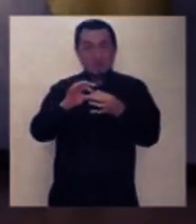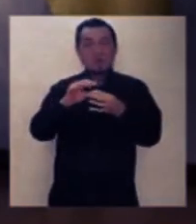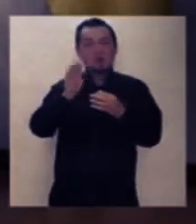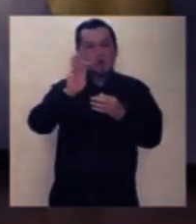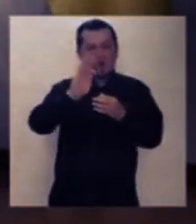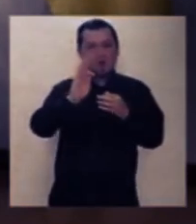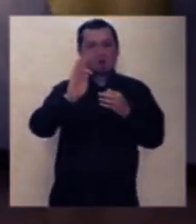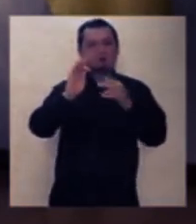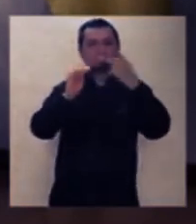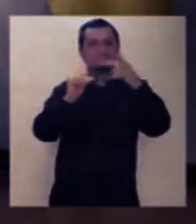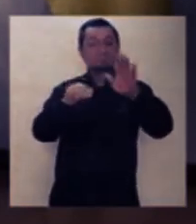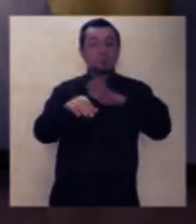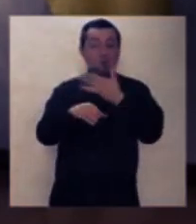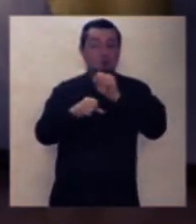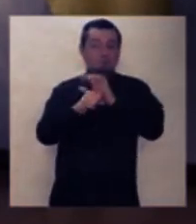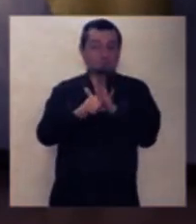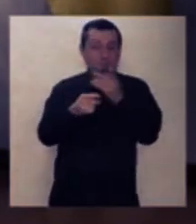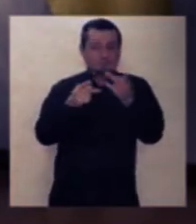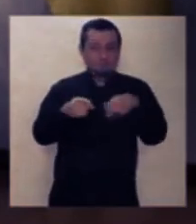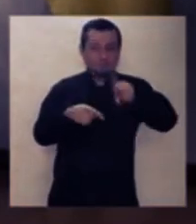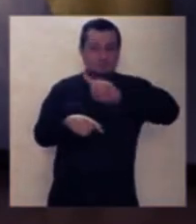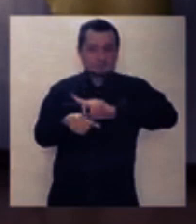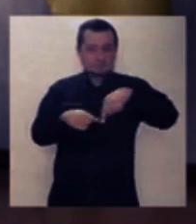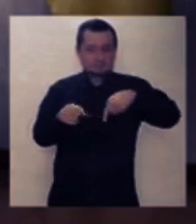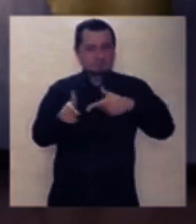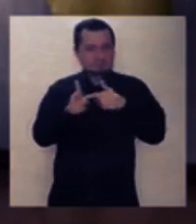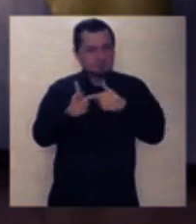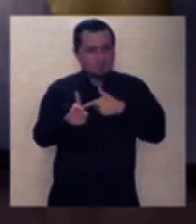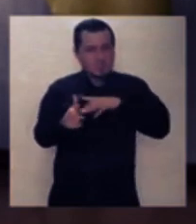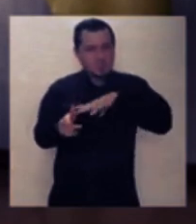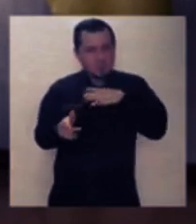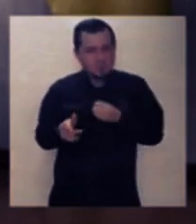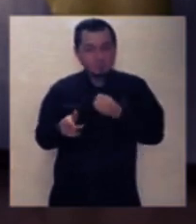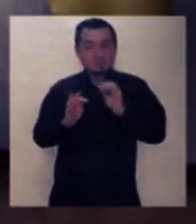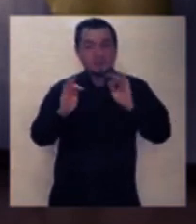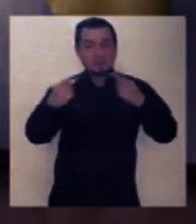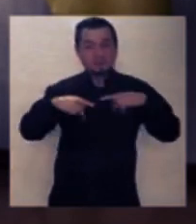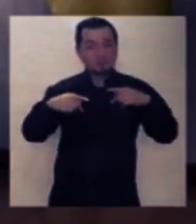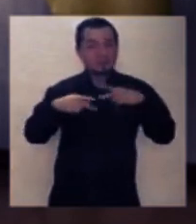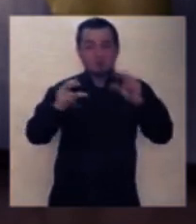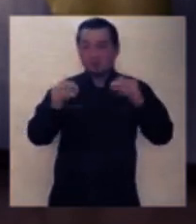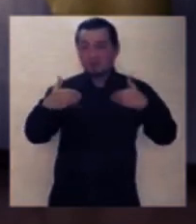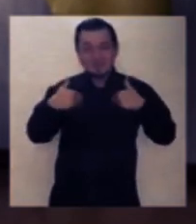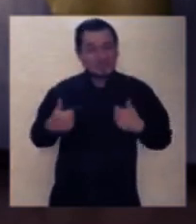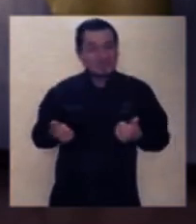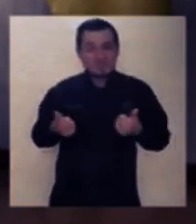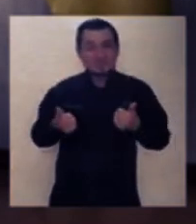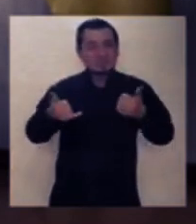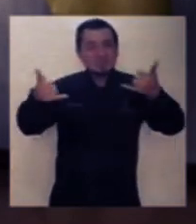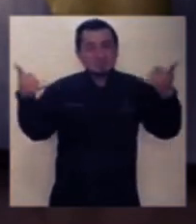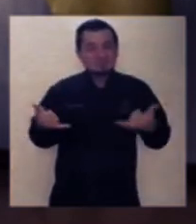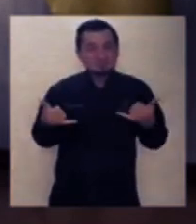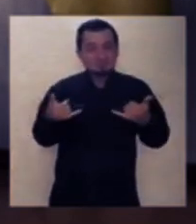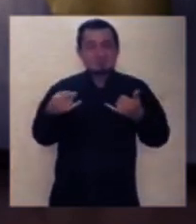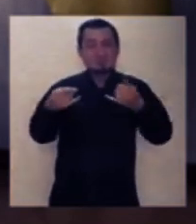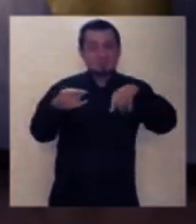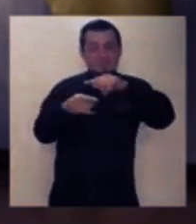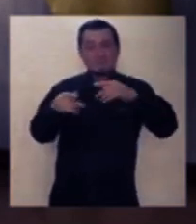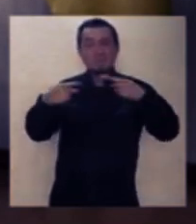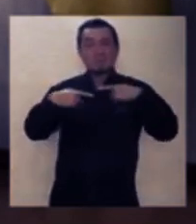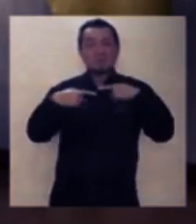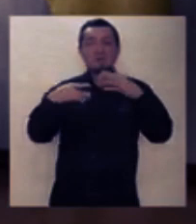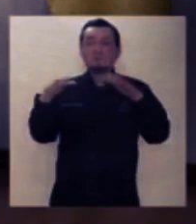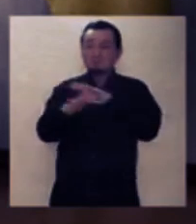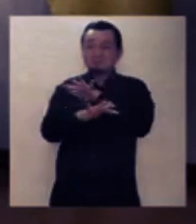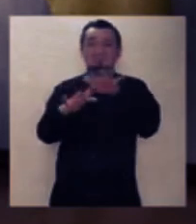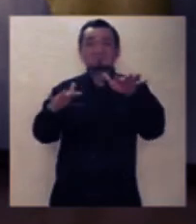semanas. Si la dinámica de la pandemia que hemos vivido en los últimos días en nuestro estado se mantiene, si la gente no entiende el nivel de riesgo en el que estamos y